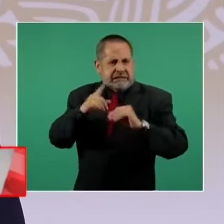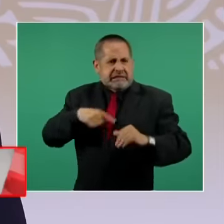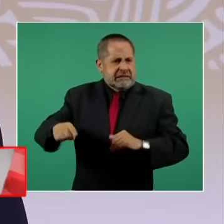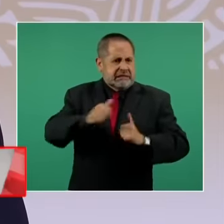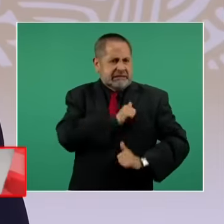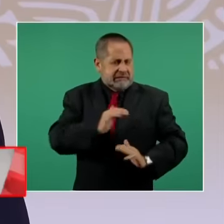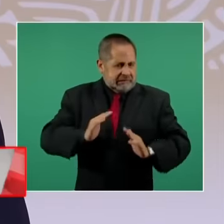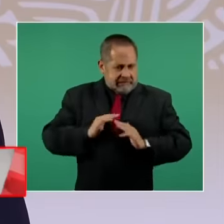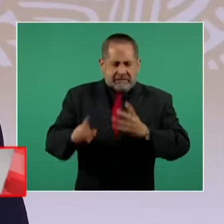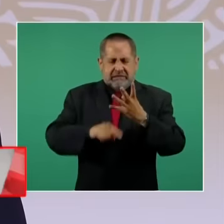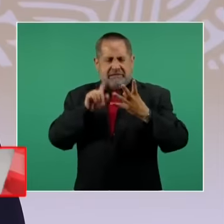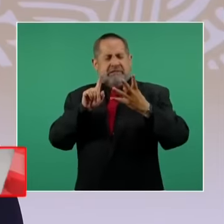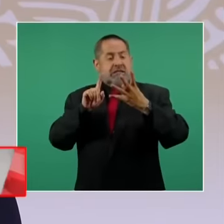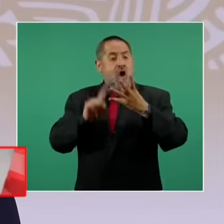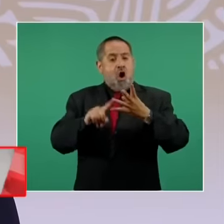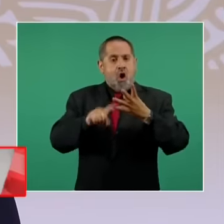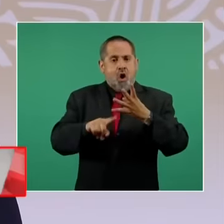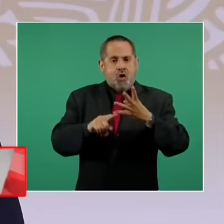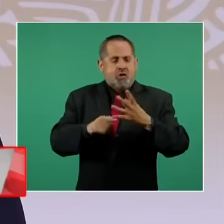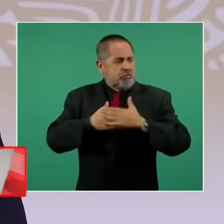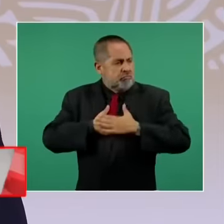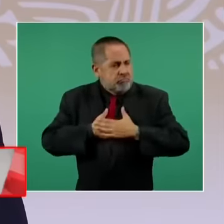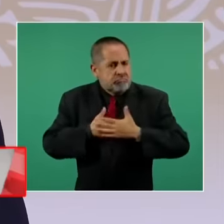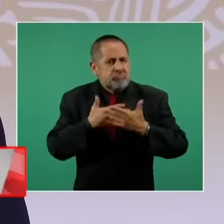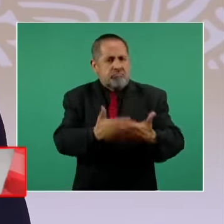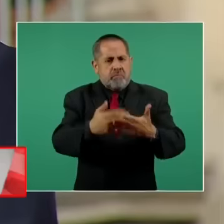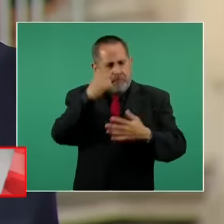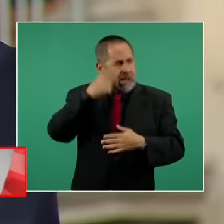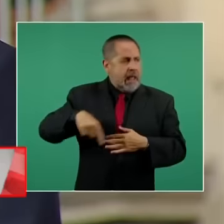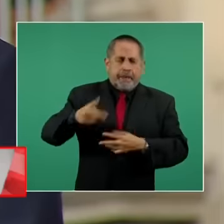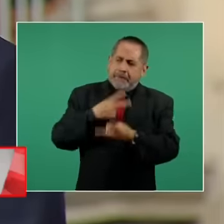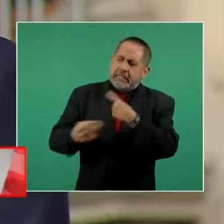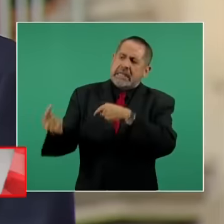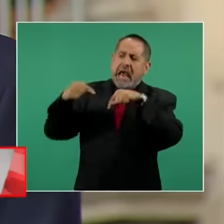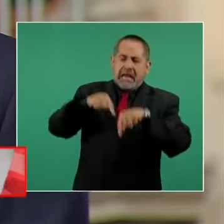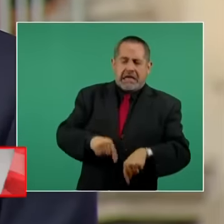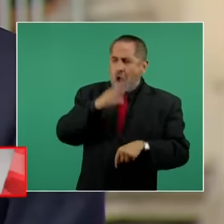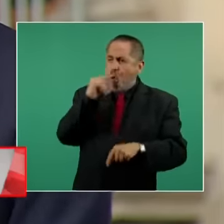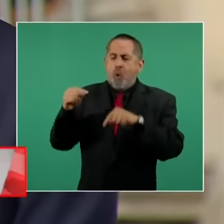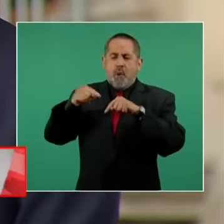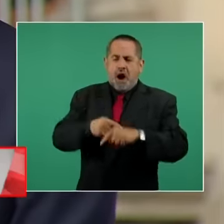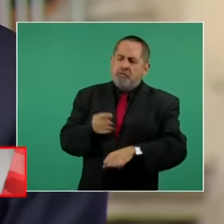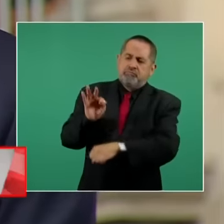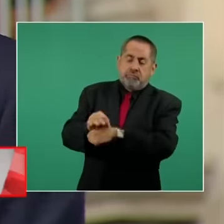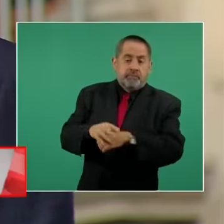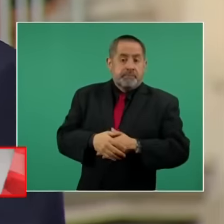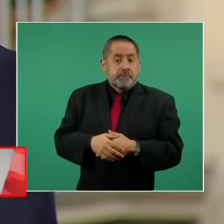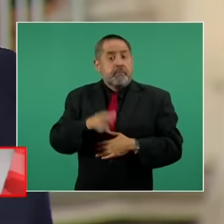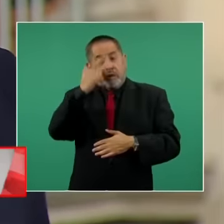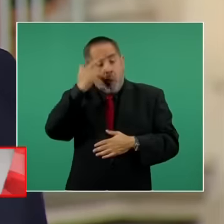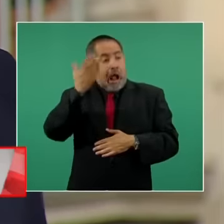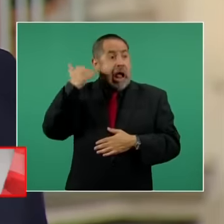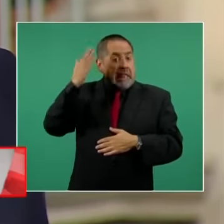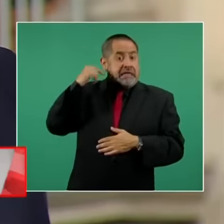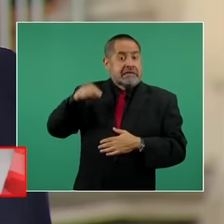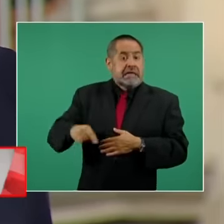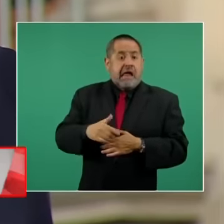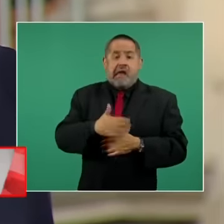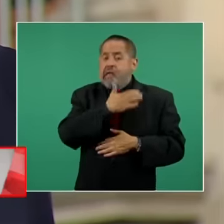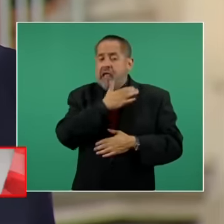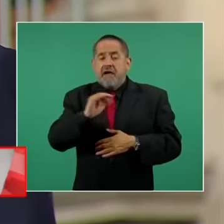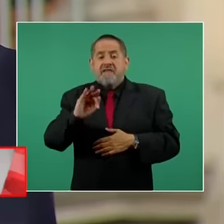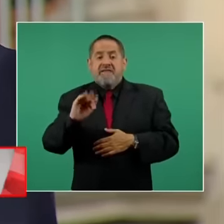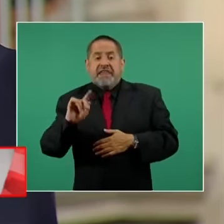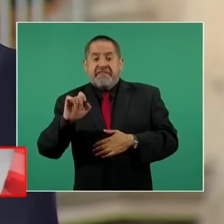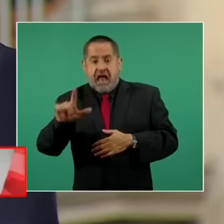Joaquina Vanegas, que ofrecieron su casa como campamento. El paso de Fidel y sus compañeros por México dejó